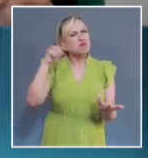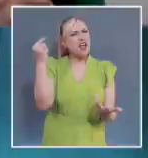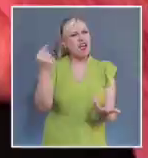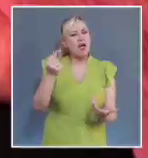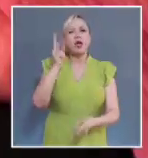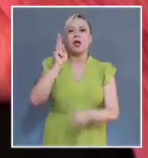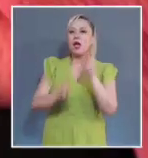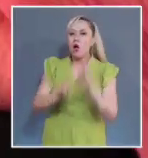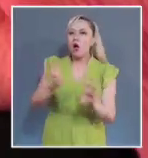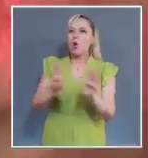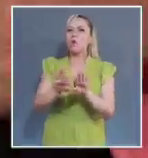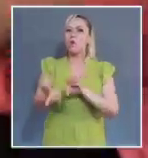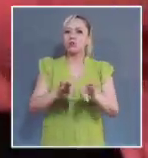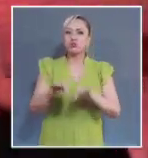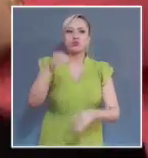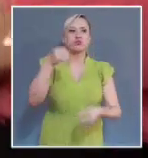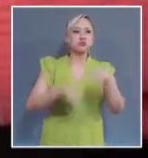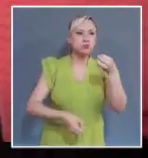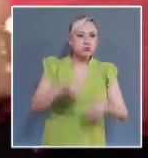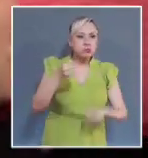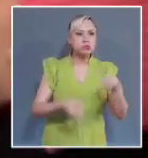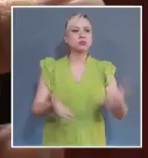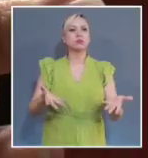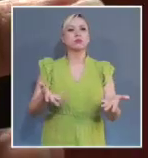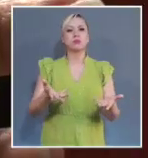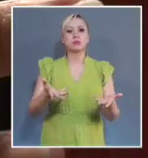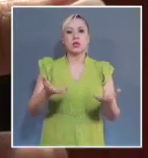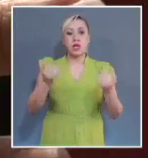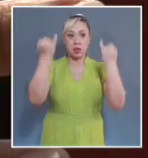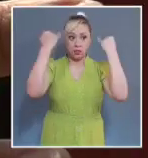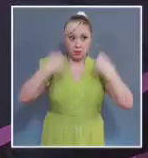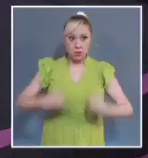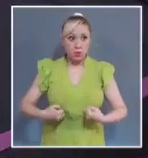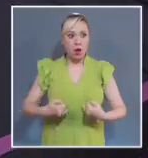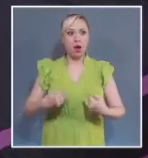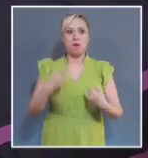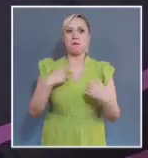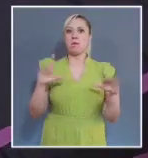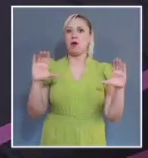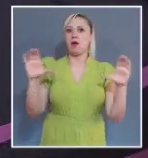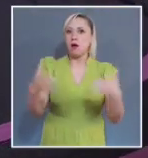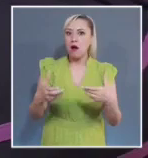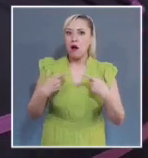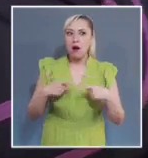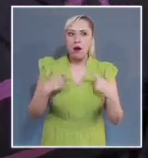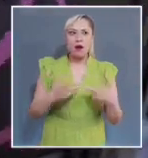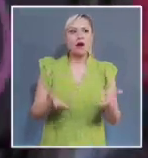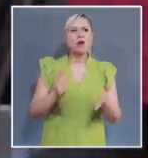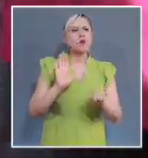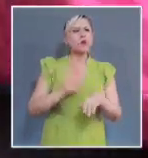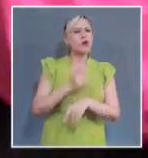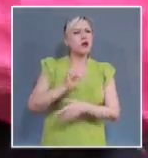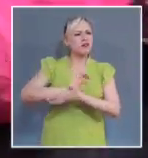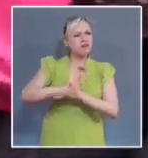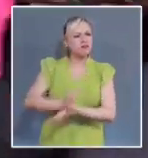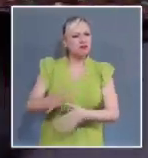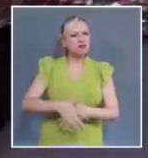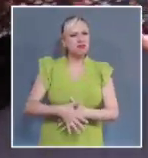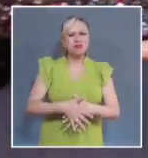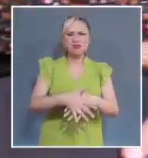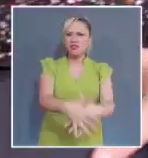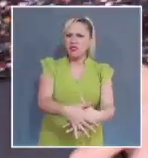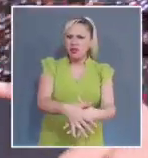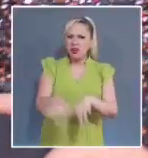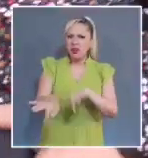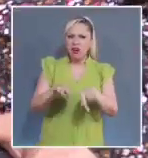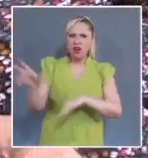y personal. En esta ocasión se abordó el tema de la discriminación laboral por embarazo, a lo que la especialista